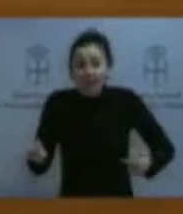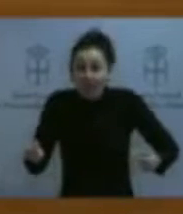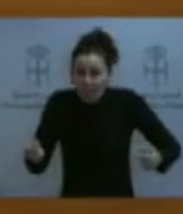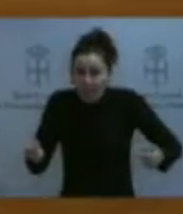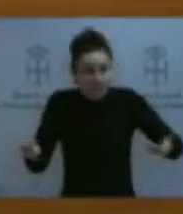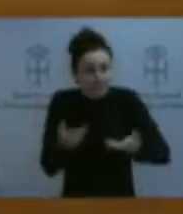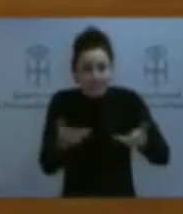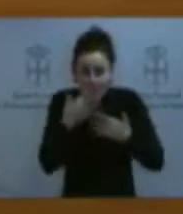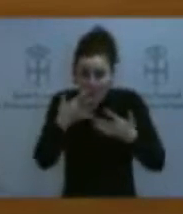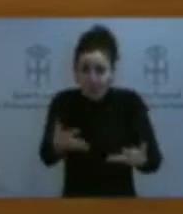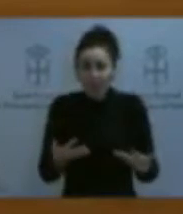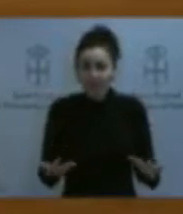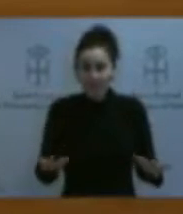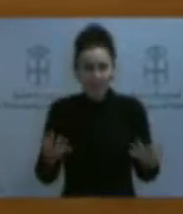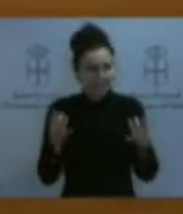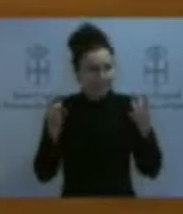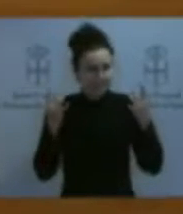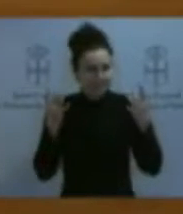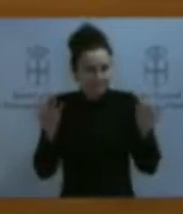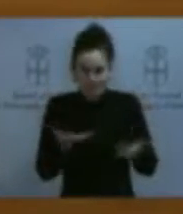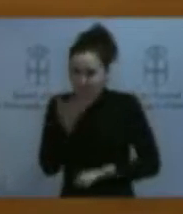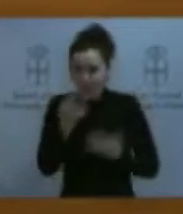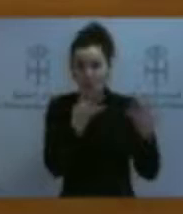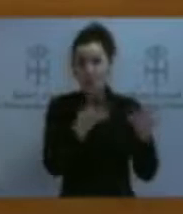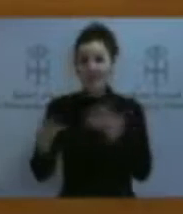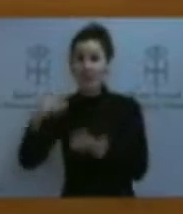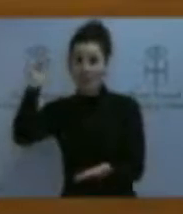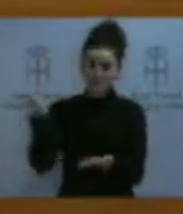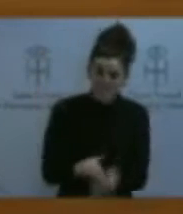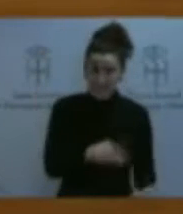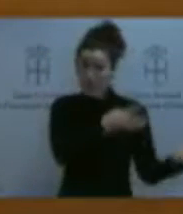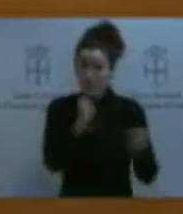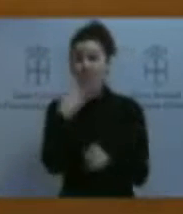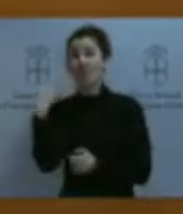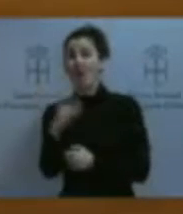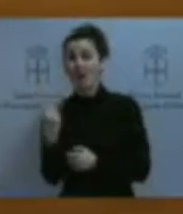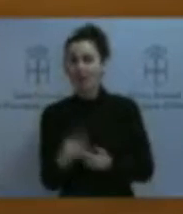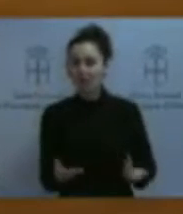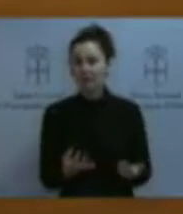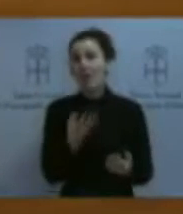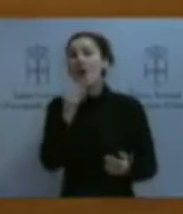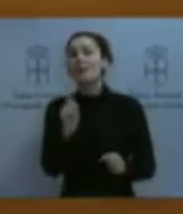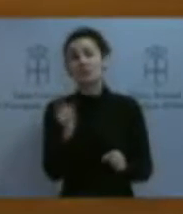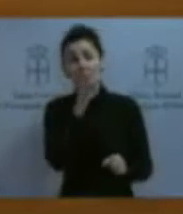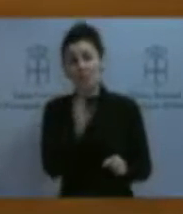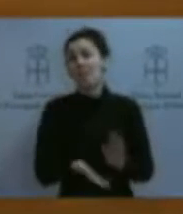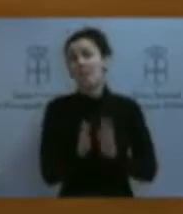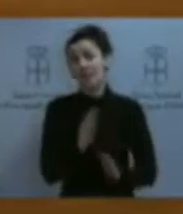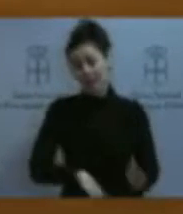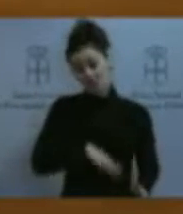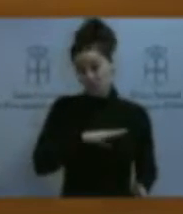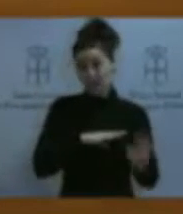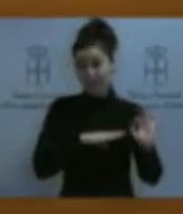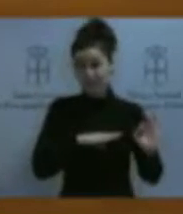volviesen 99.900 jóvenes, principalmente, ya no tan jóvenes, cada vez más mayores, que cogieron las maletas y que marcharon a buscar a